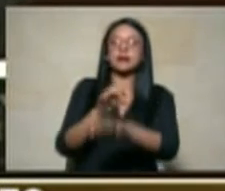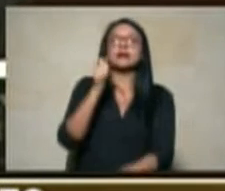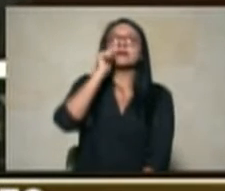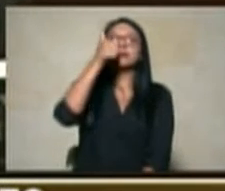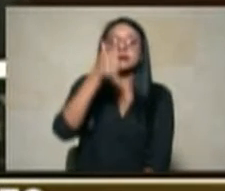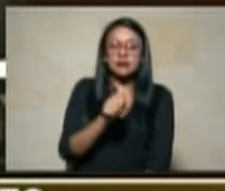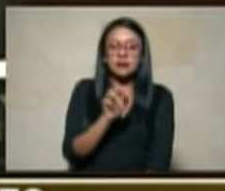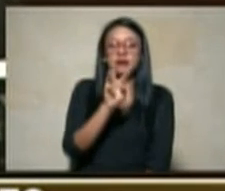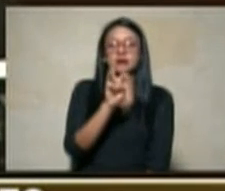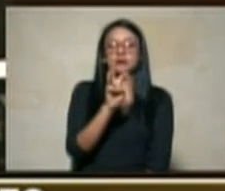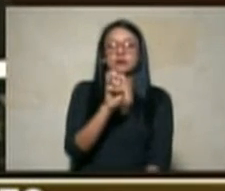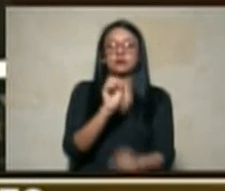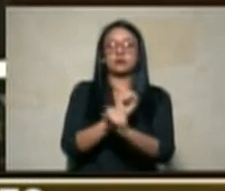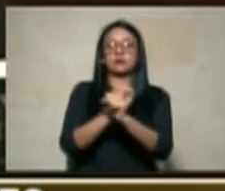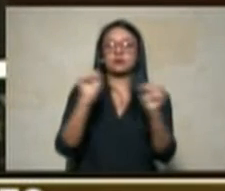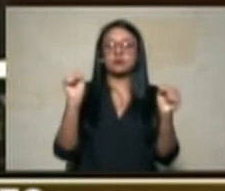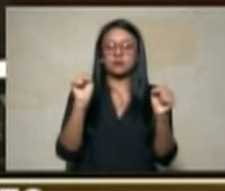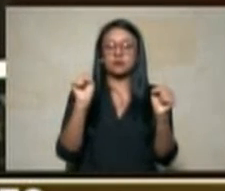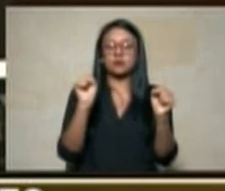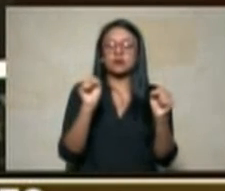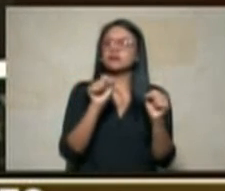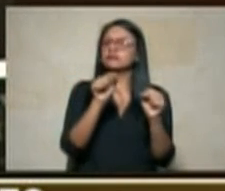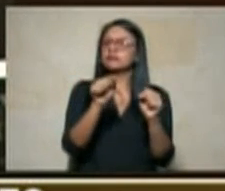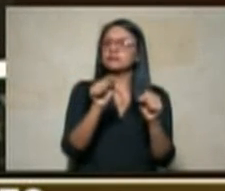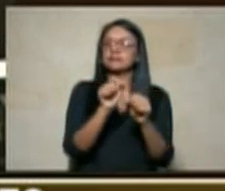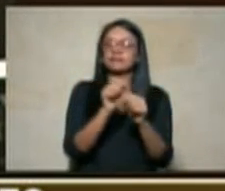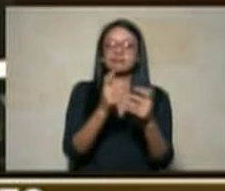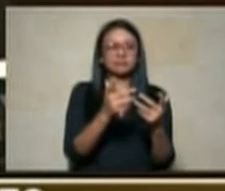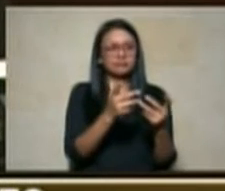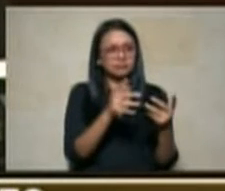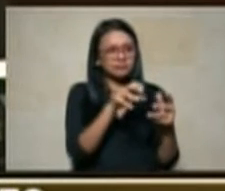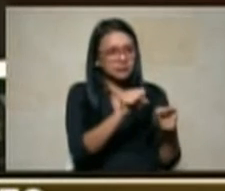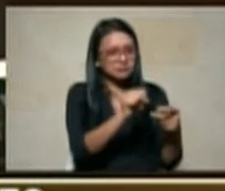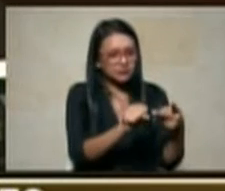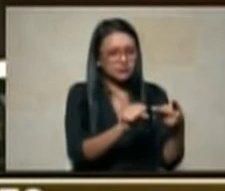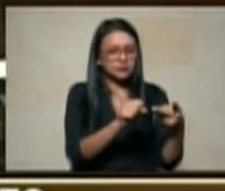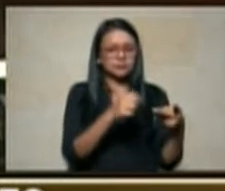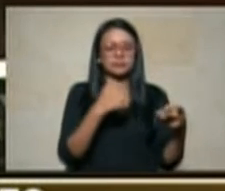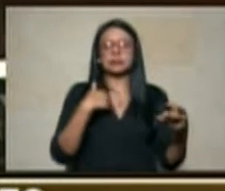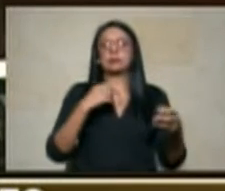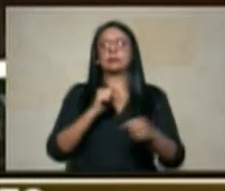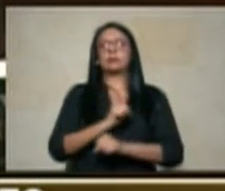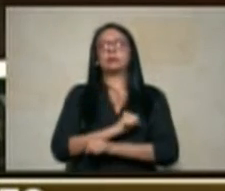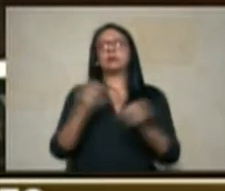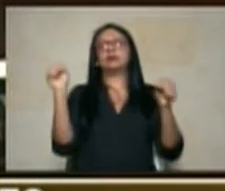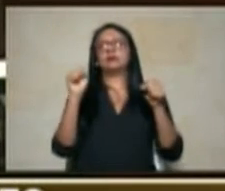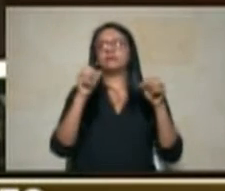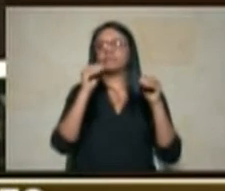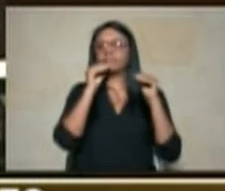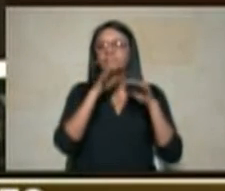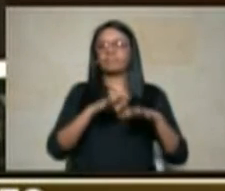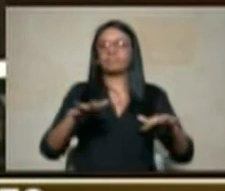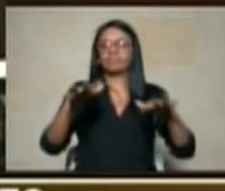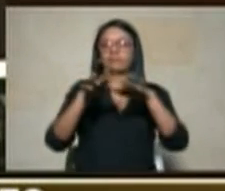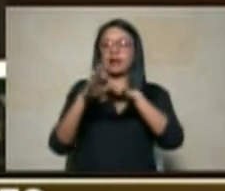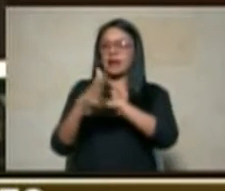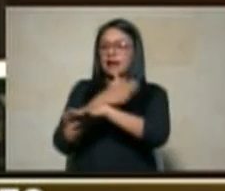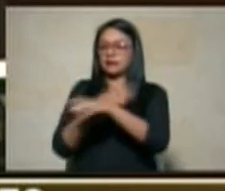imposibilita totalmente la convocatoria que nosotros adelantamos. Quiero dejar simplemente esta constancia, señor presidente,